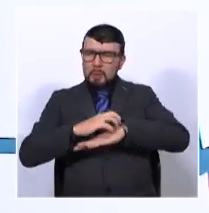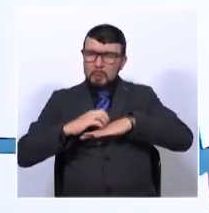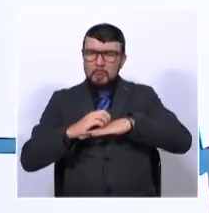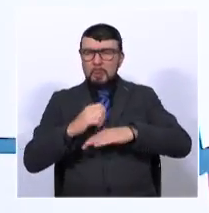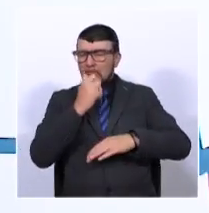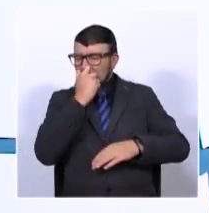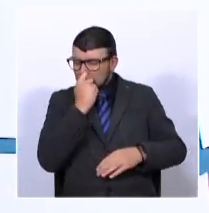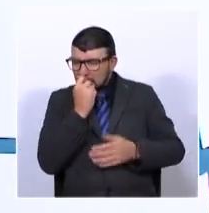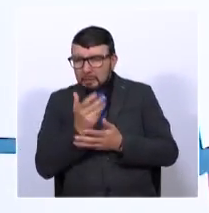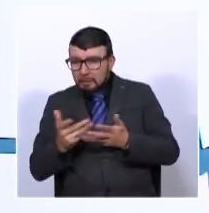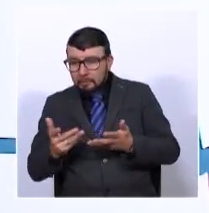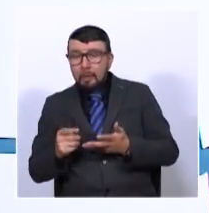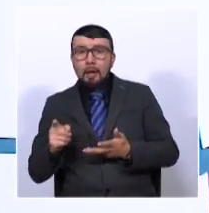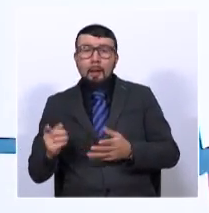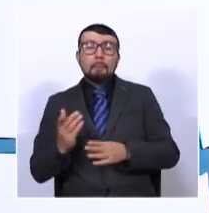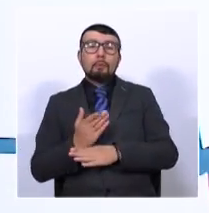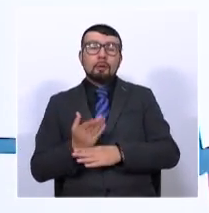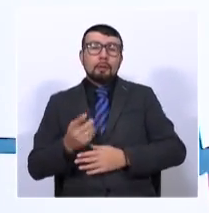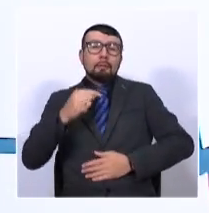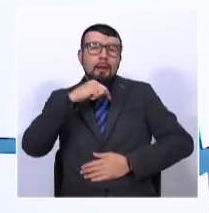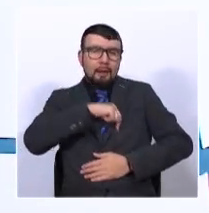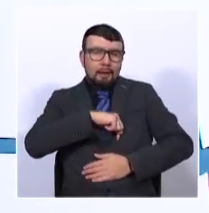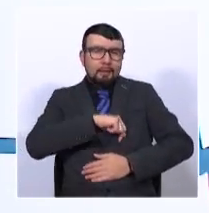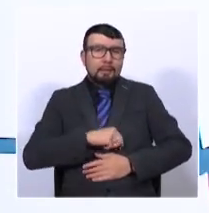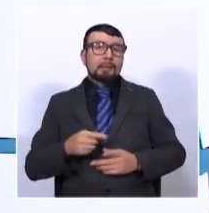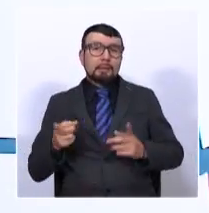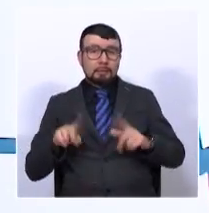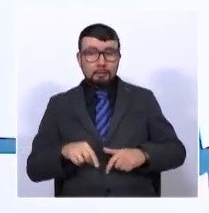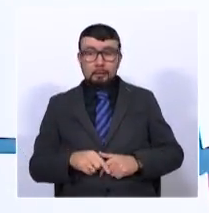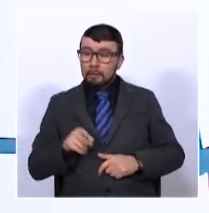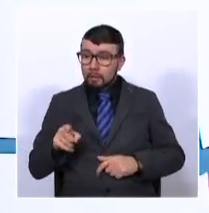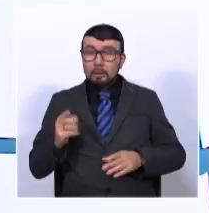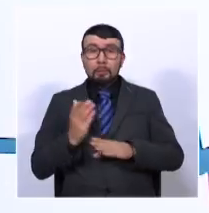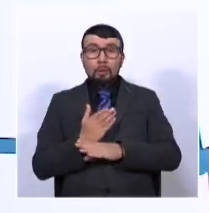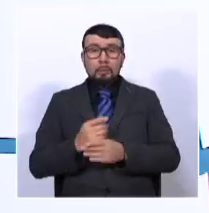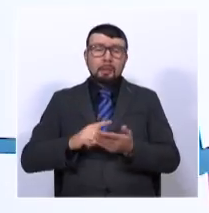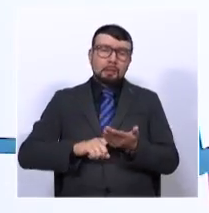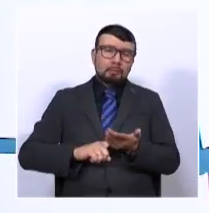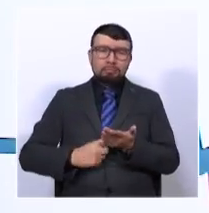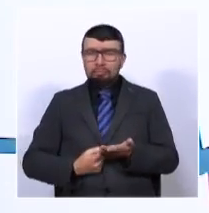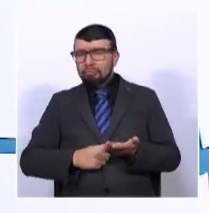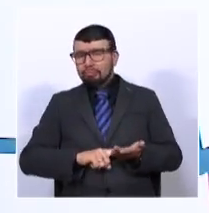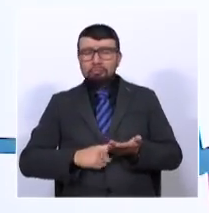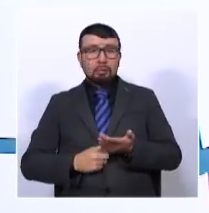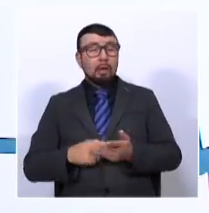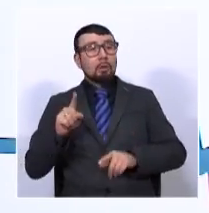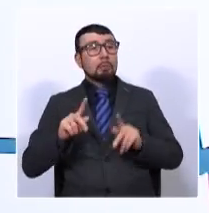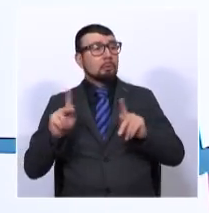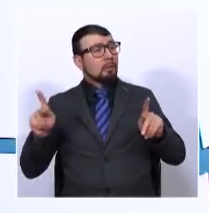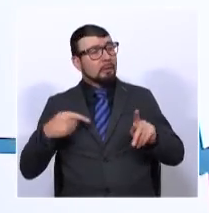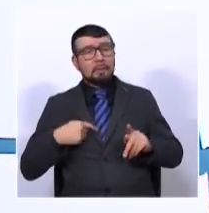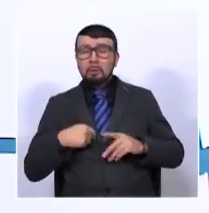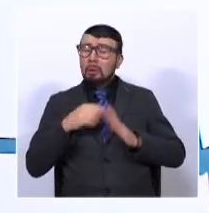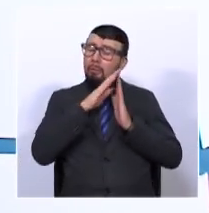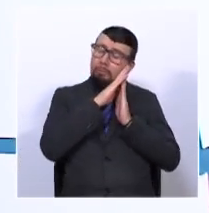relacionadas con problemas del alma. Los problemas de insomnio Muchas personas dicen, es que yo me acuesto y yo doy vueltas y vueltas.